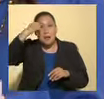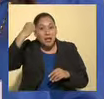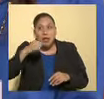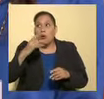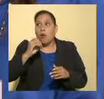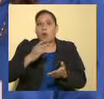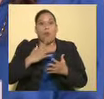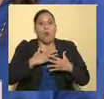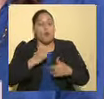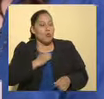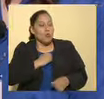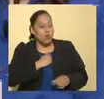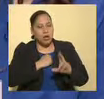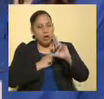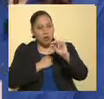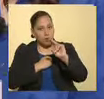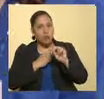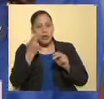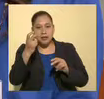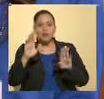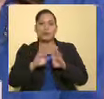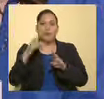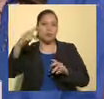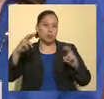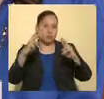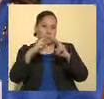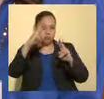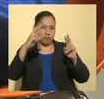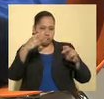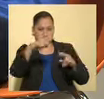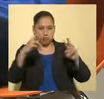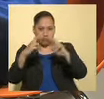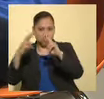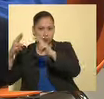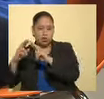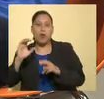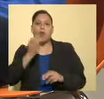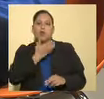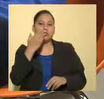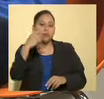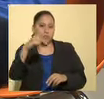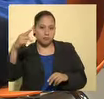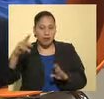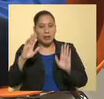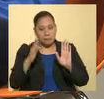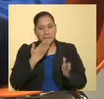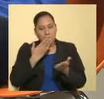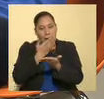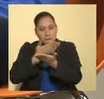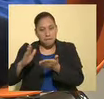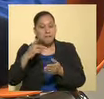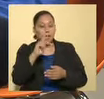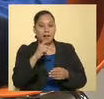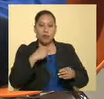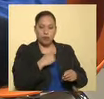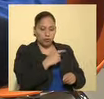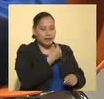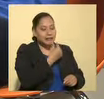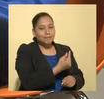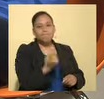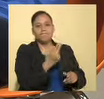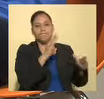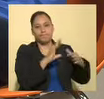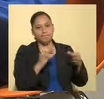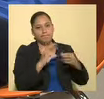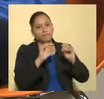Bueno, eso dentro de las conductas obsesivas y las prácticas religiosas. Exacto. Que hablaremos en algún momento de este tema. De hecho, esta idea